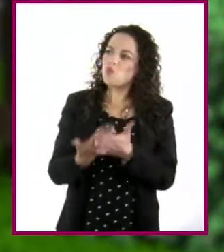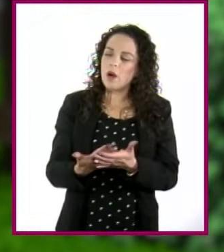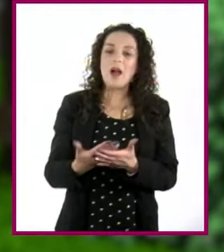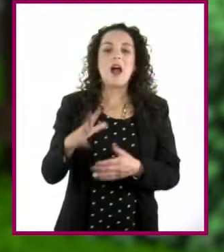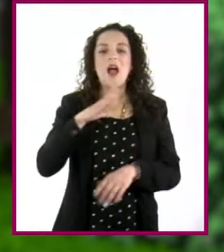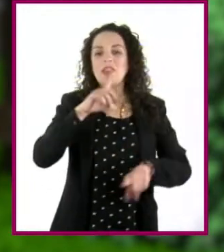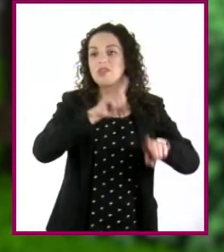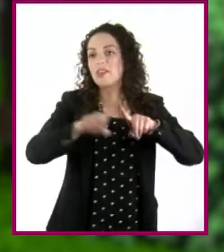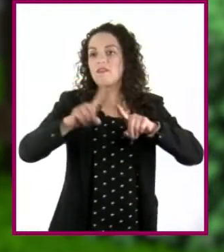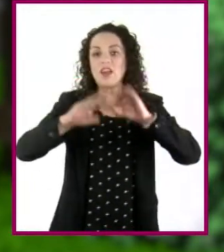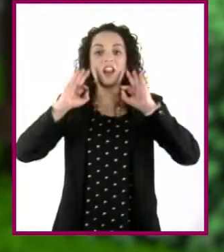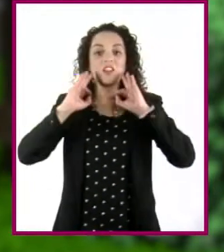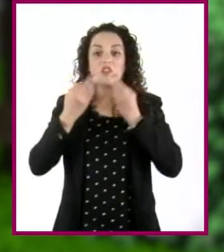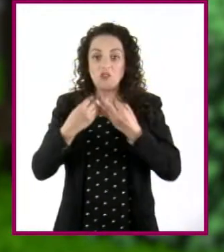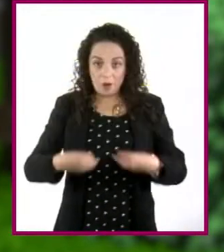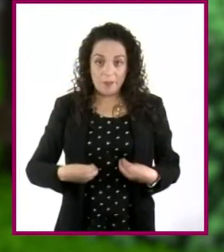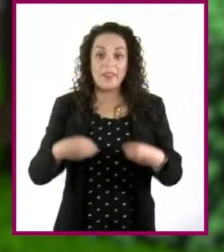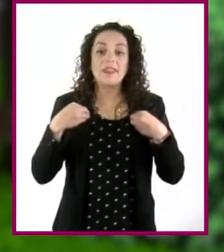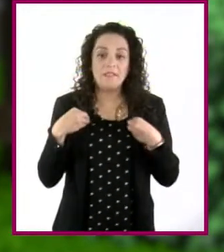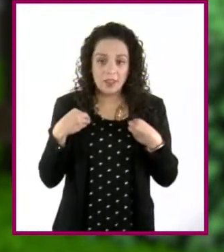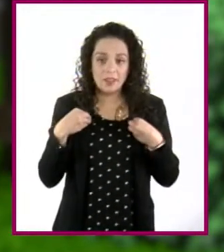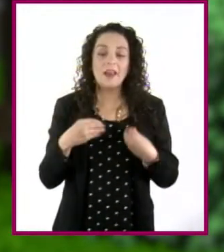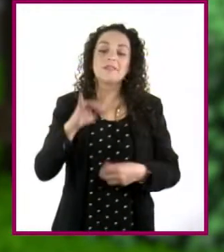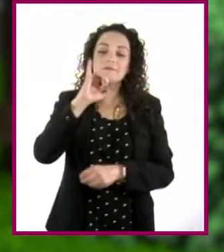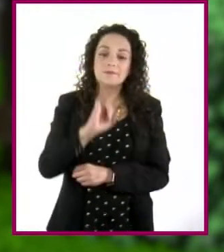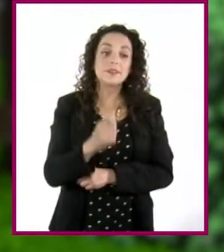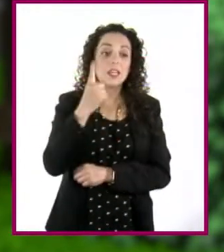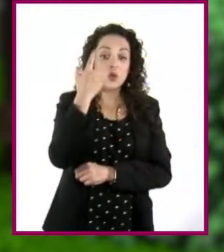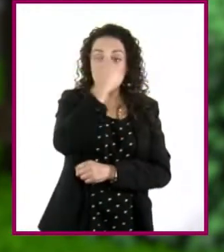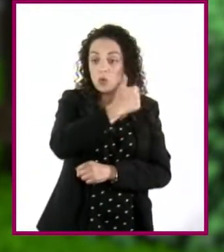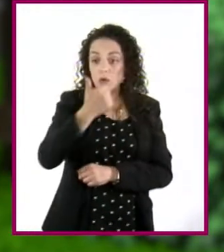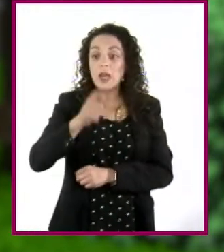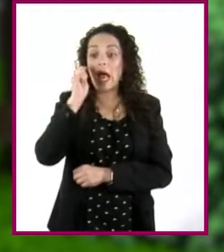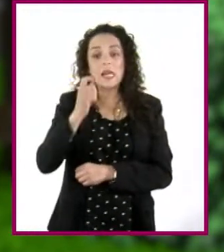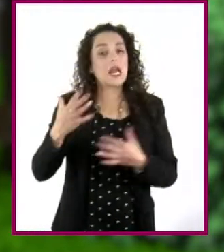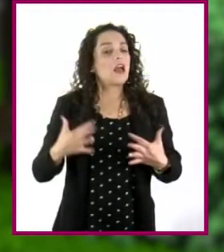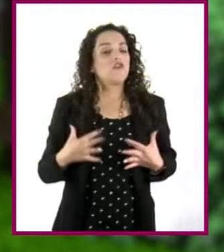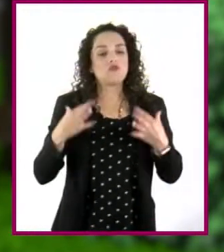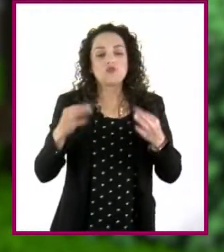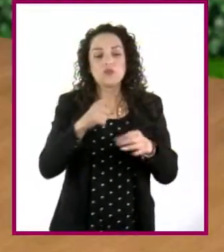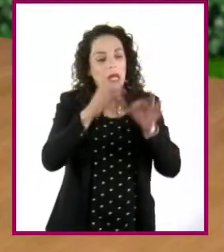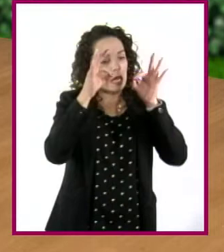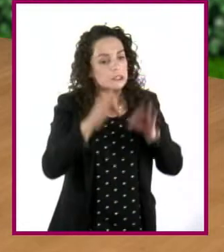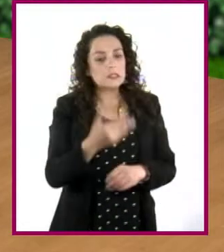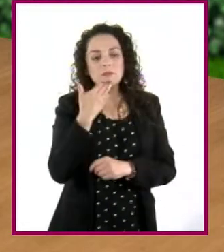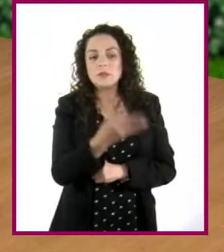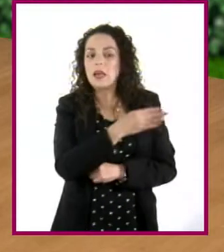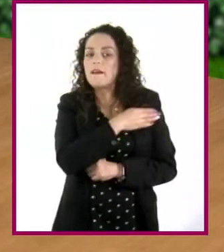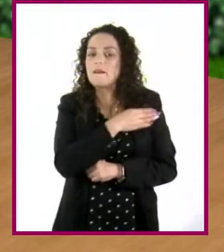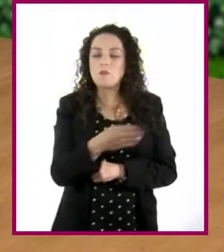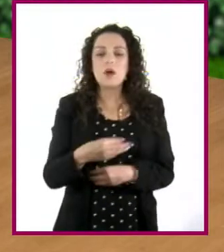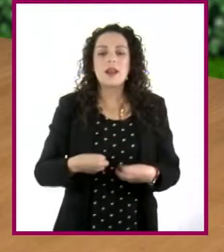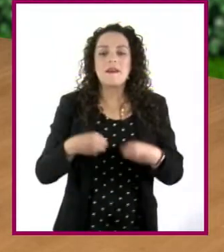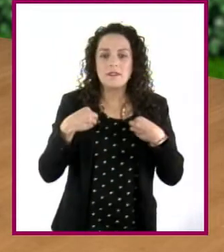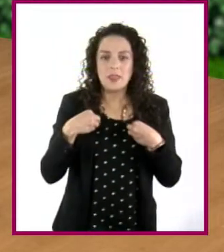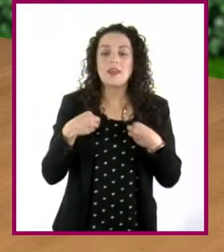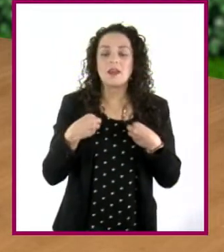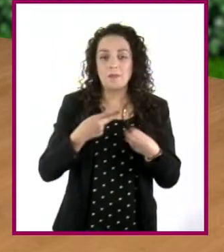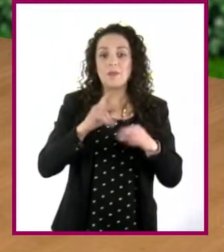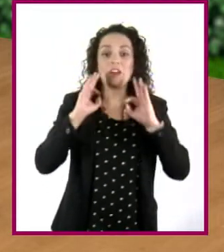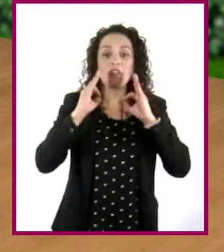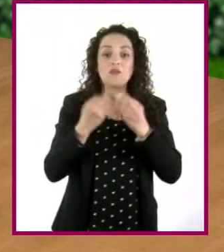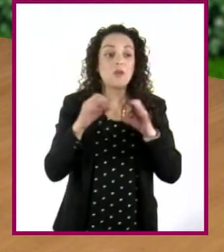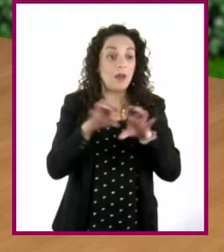Sí, y cada uno era considerado el origen de la buena vida por aquellos que lo llevaban a cabo. Exactamente, jóvenes. Pero